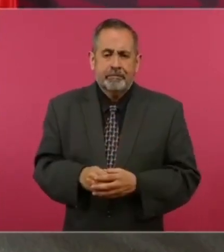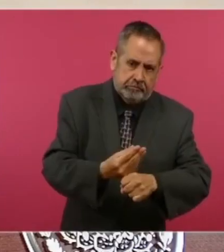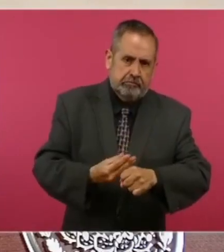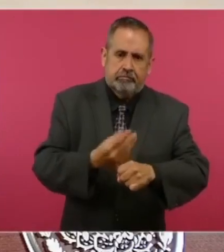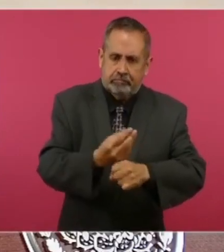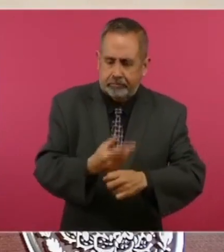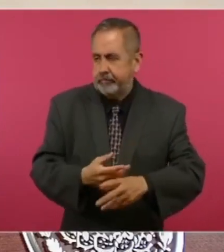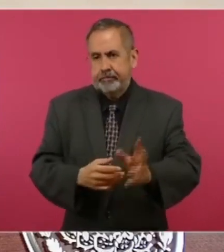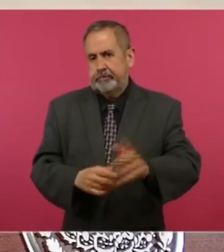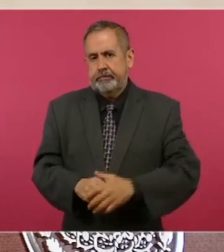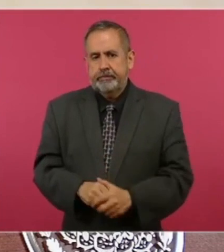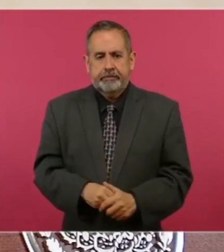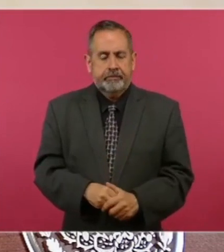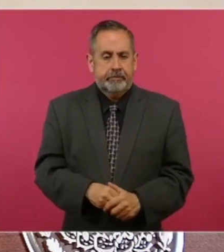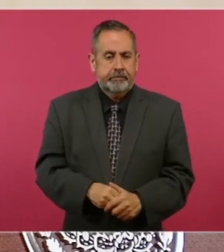sin fondo.